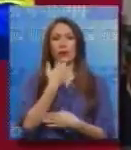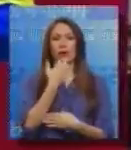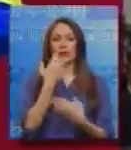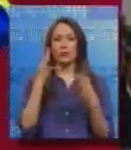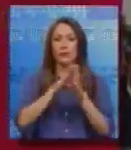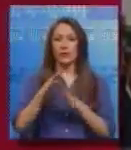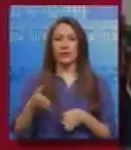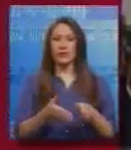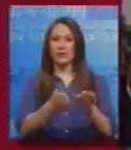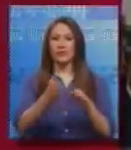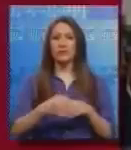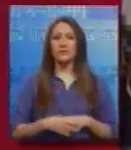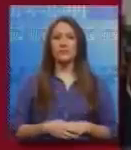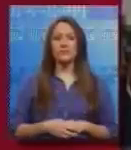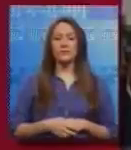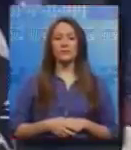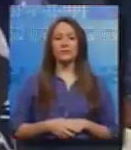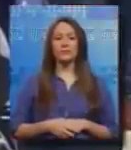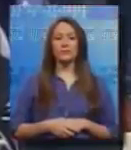vida, compañeros.